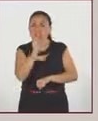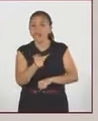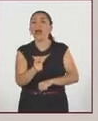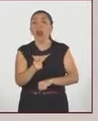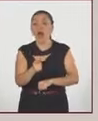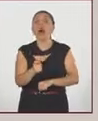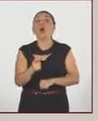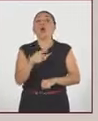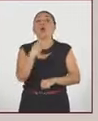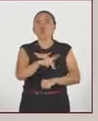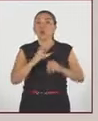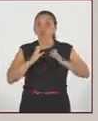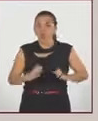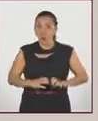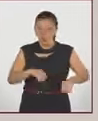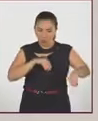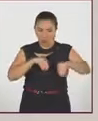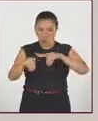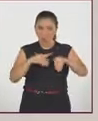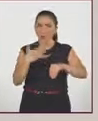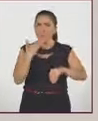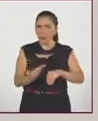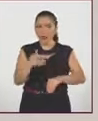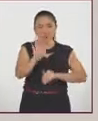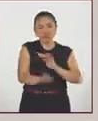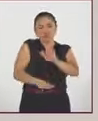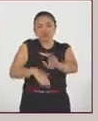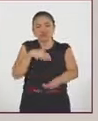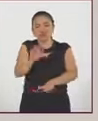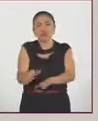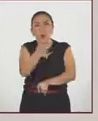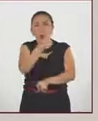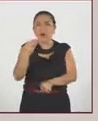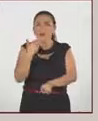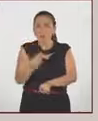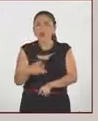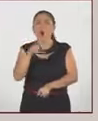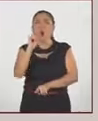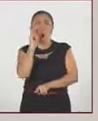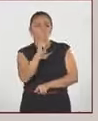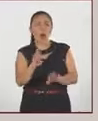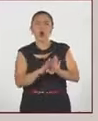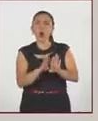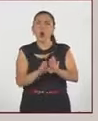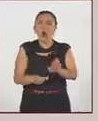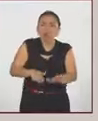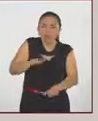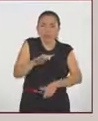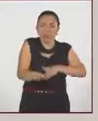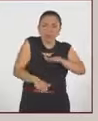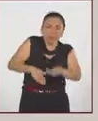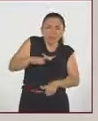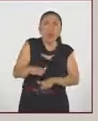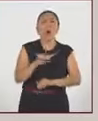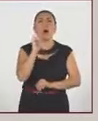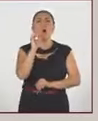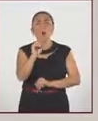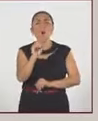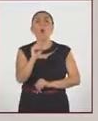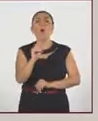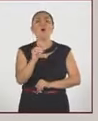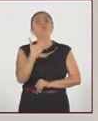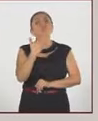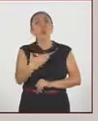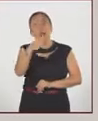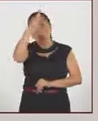en los movimientos, es decir, la marcha que sea simétrica, que no haya ningún tipo de claudicación, coordinación acorde a